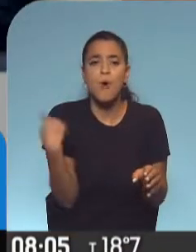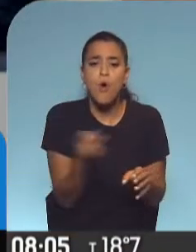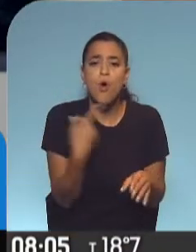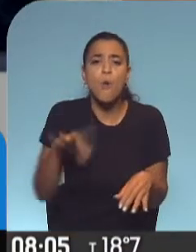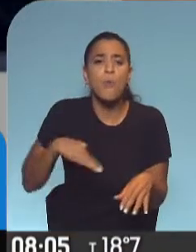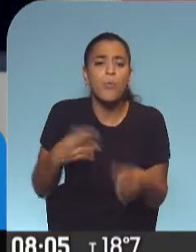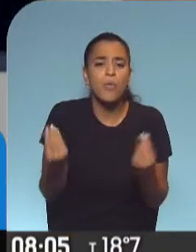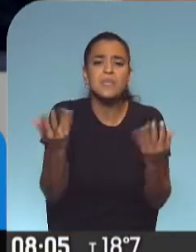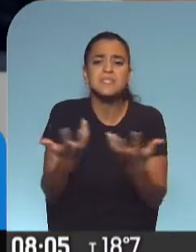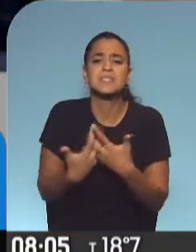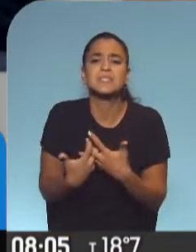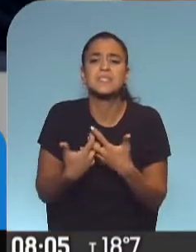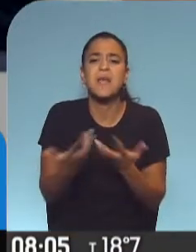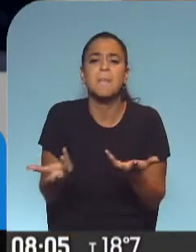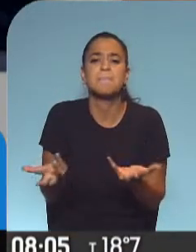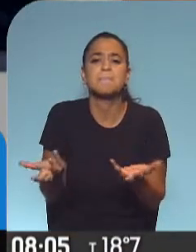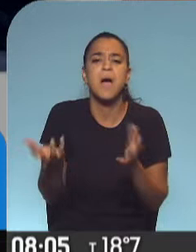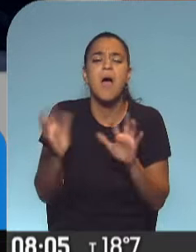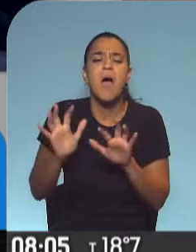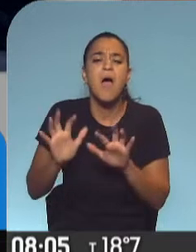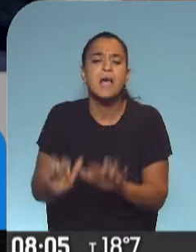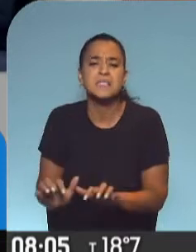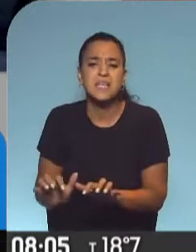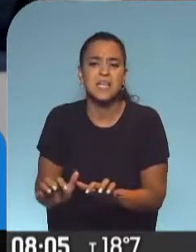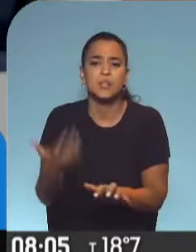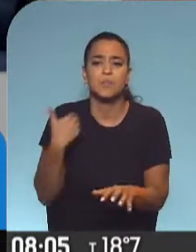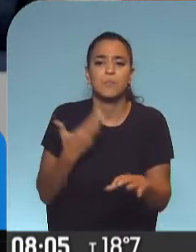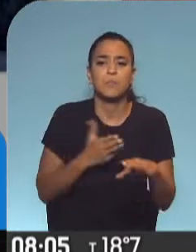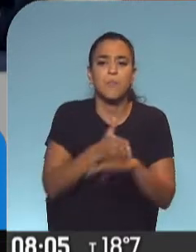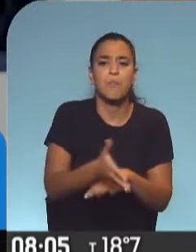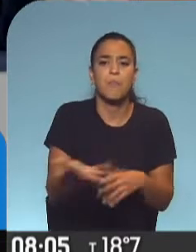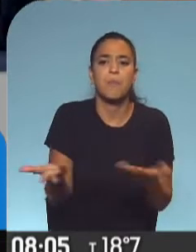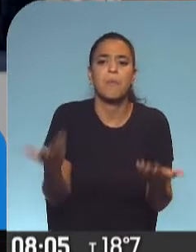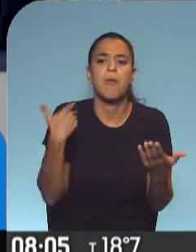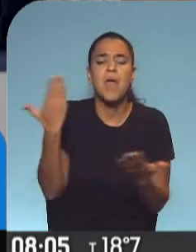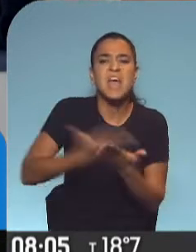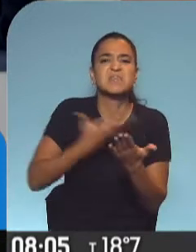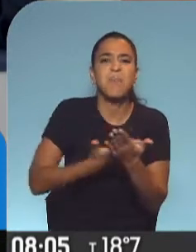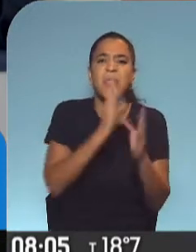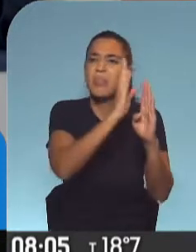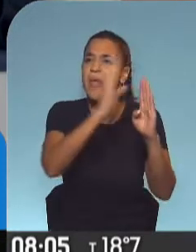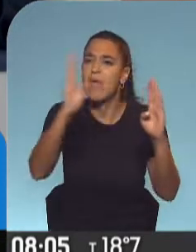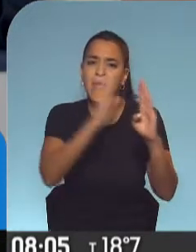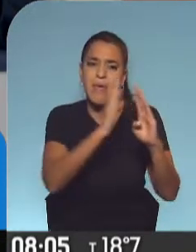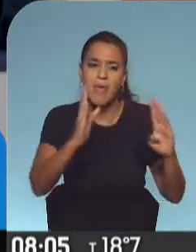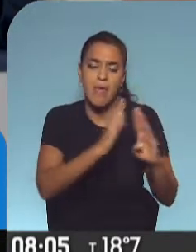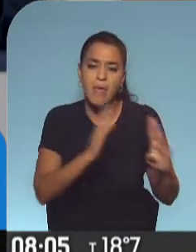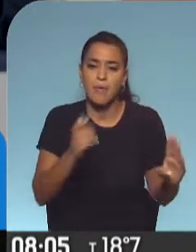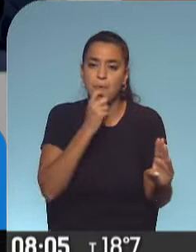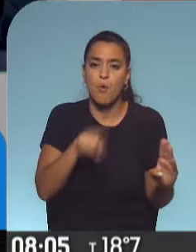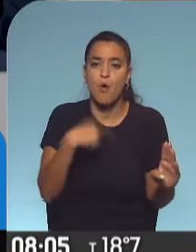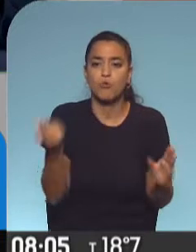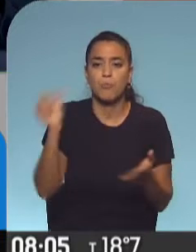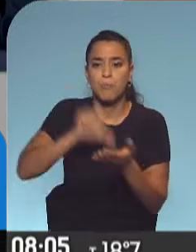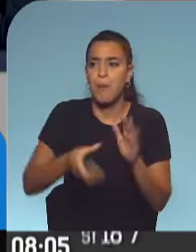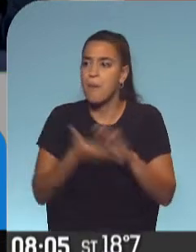vida hicimos un sistema escrito. Para nosotros la justicia es un sinónimo de entrar a un juzgado y ver toneladas de expedientes. Cuando uno va a otro país, por